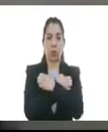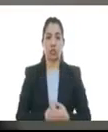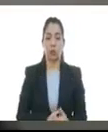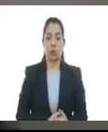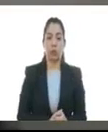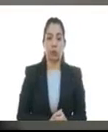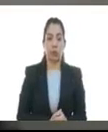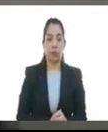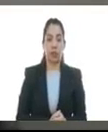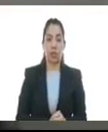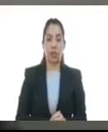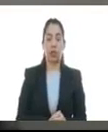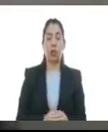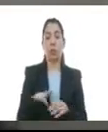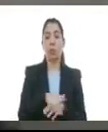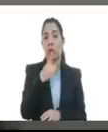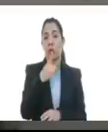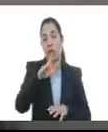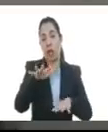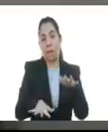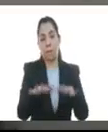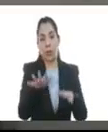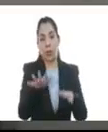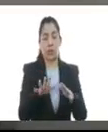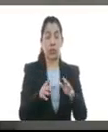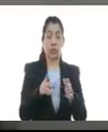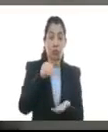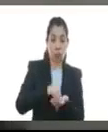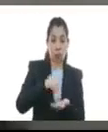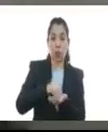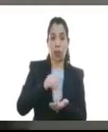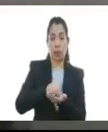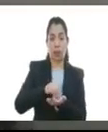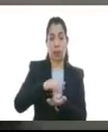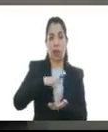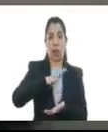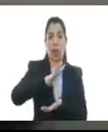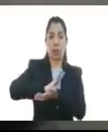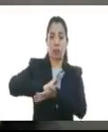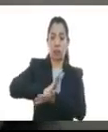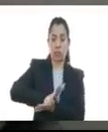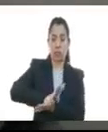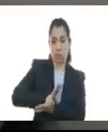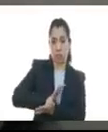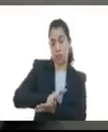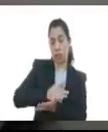de esa discriminación que hay todavía, que existe y que estamos tratando